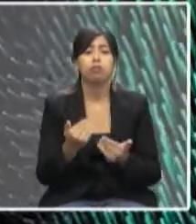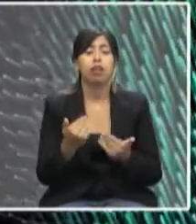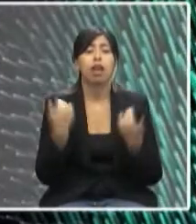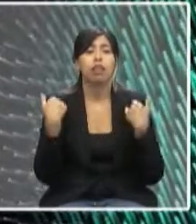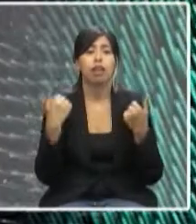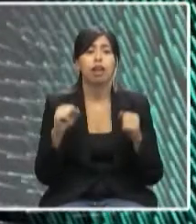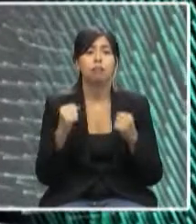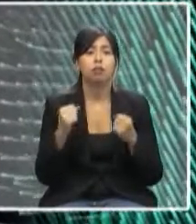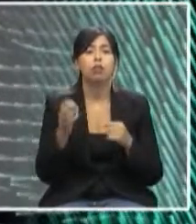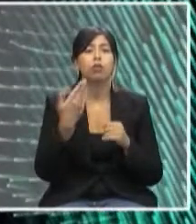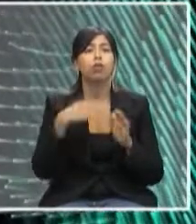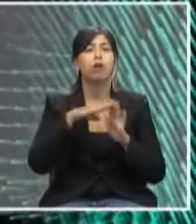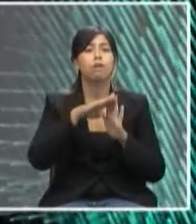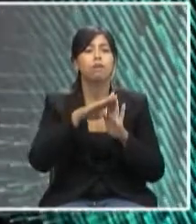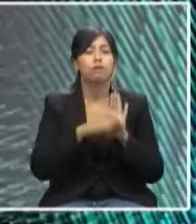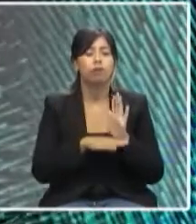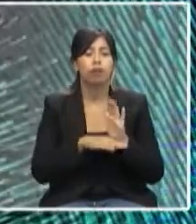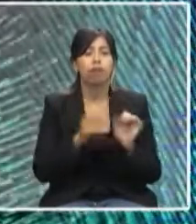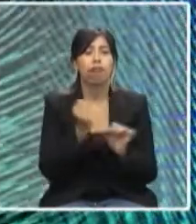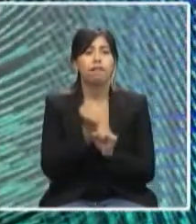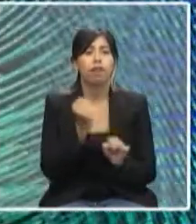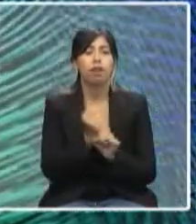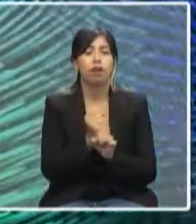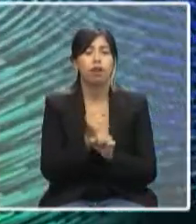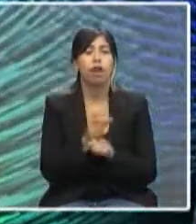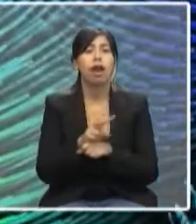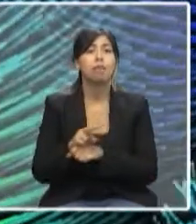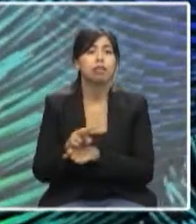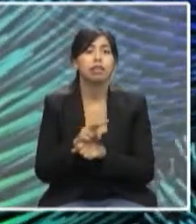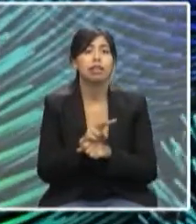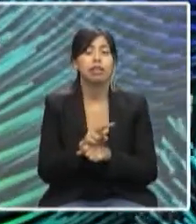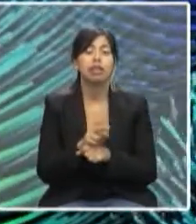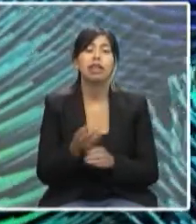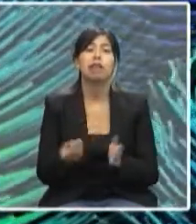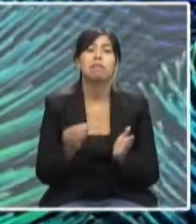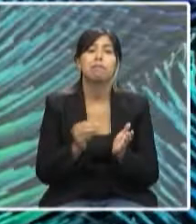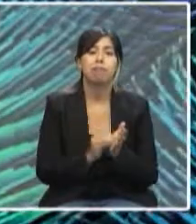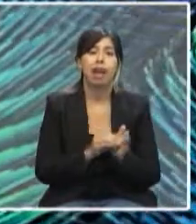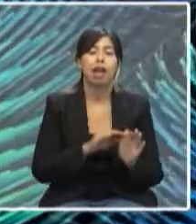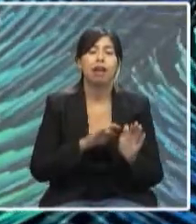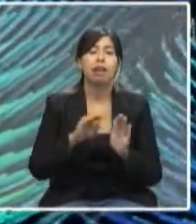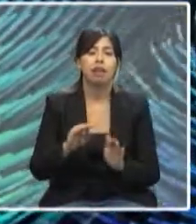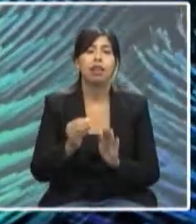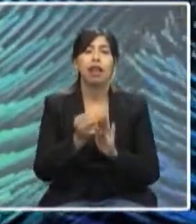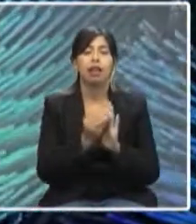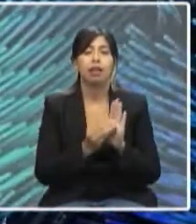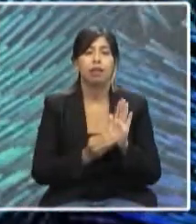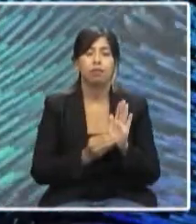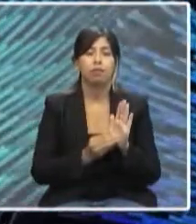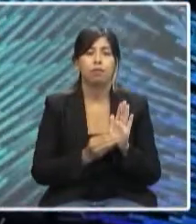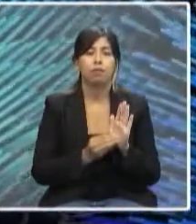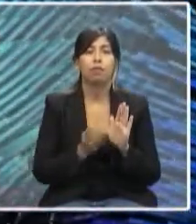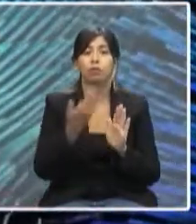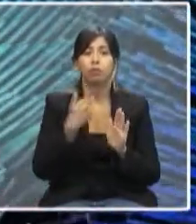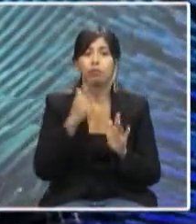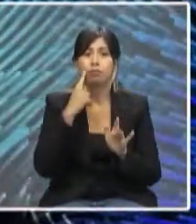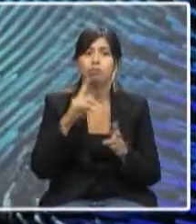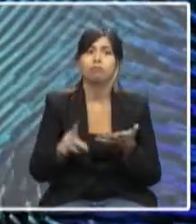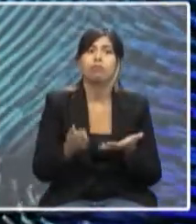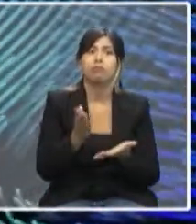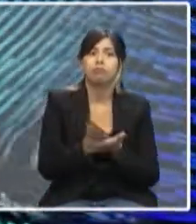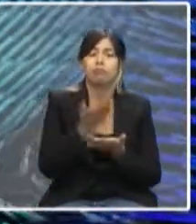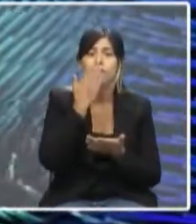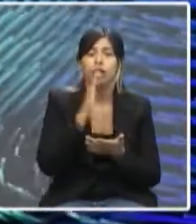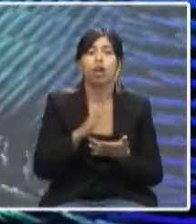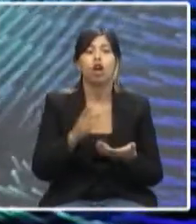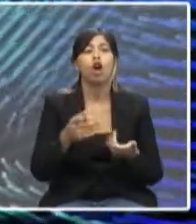el trabajo administrativo de los servidores públicos, les damos más data points para que puedan tomar mejores decisiones de costo, de tiempo, de cómo